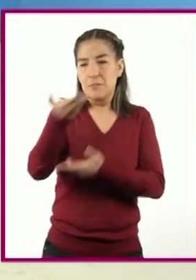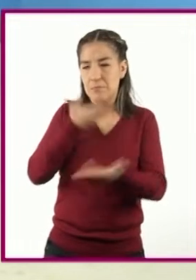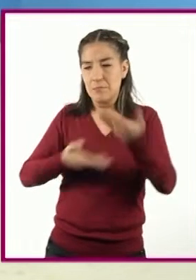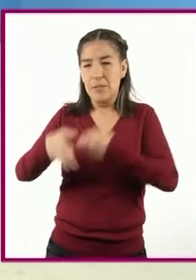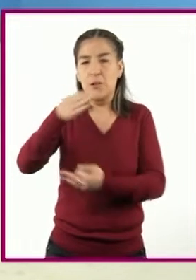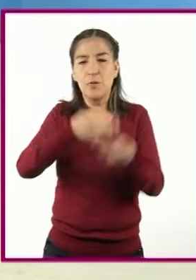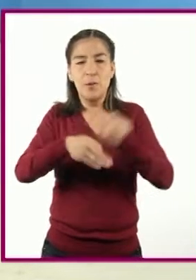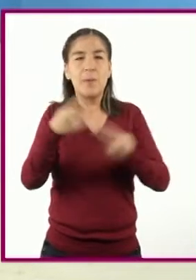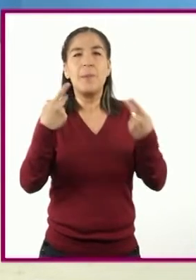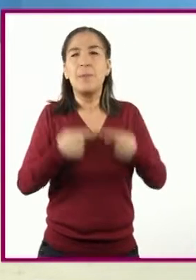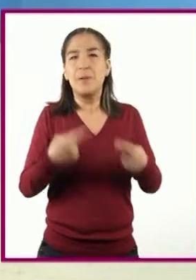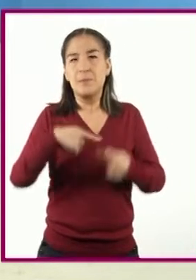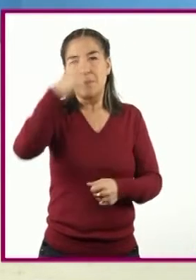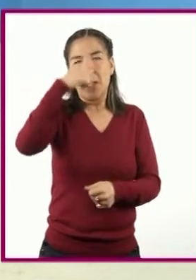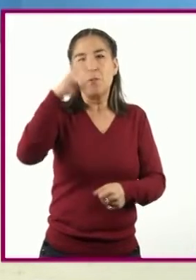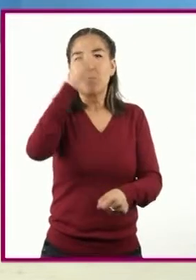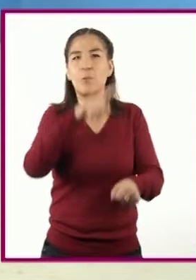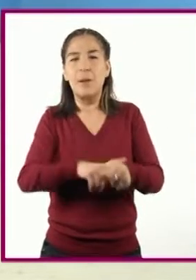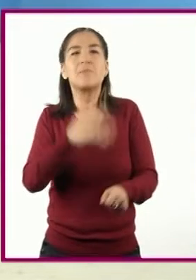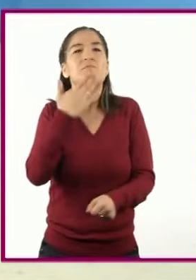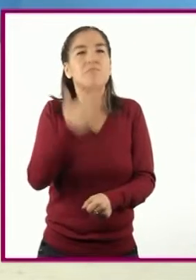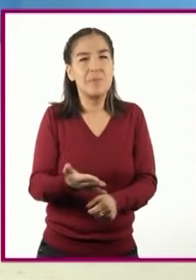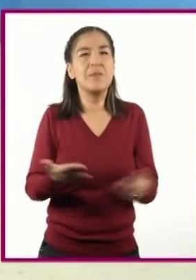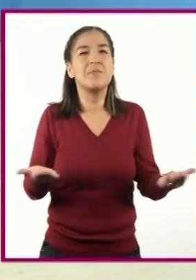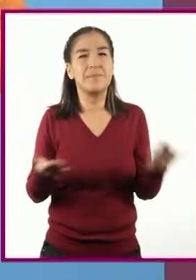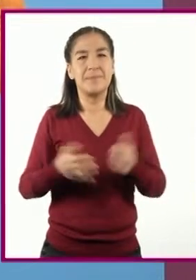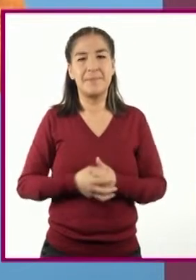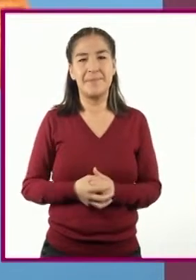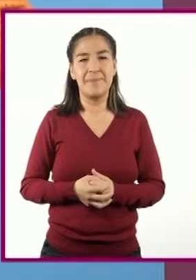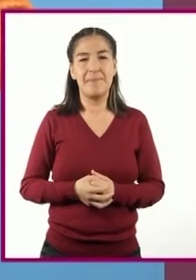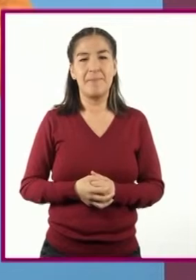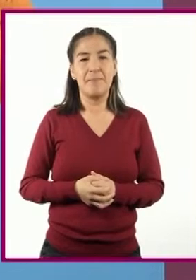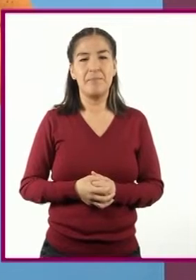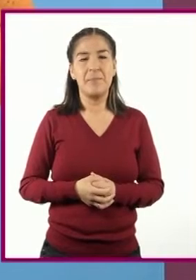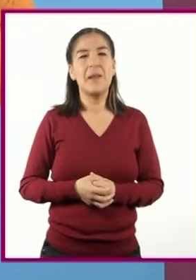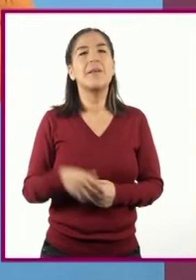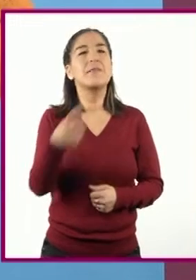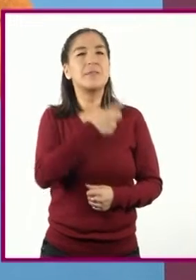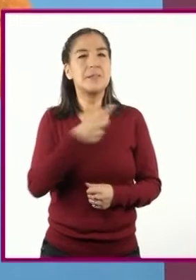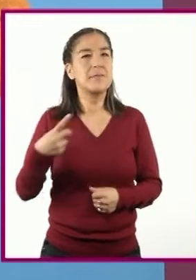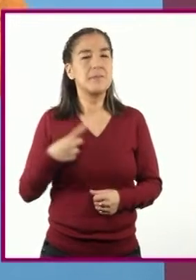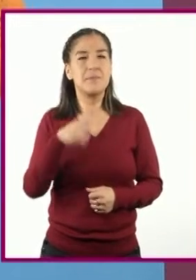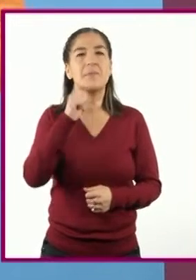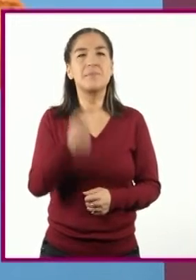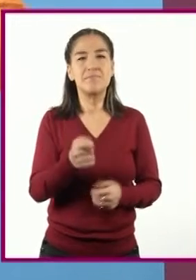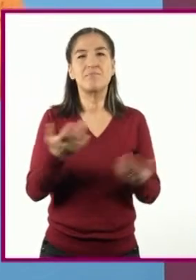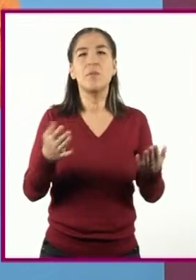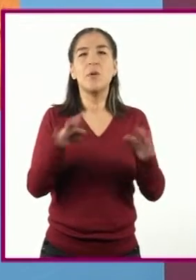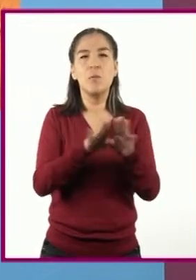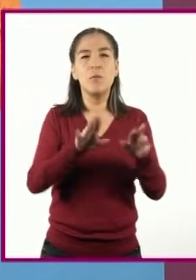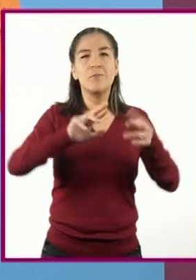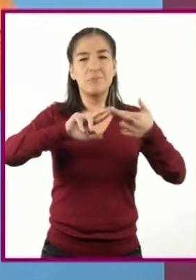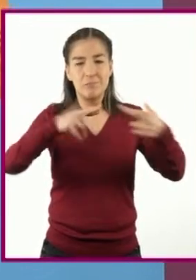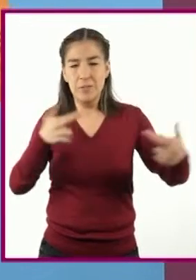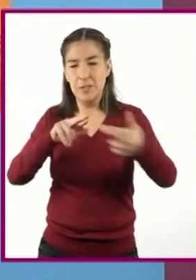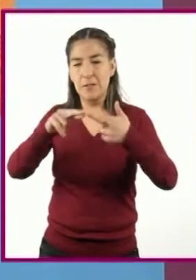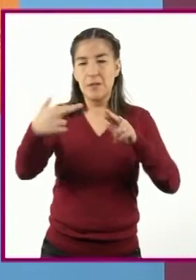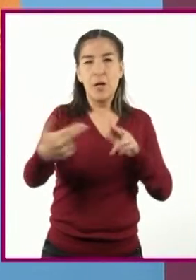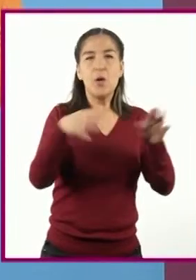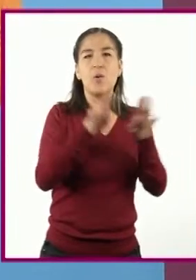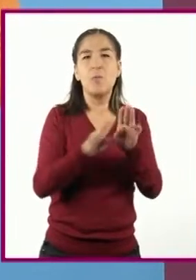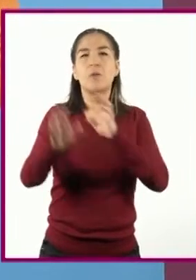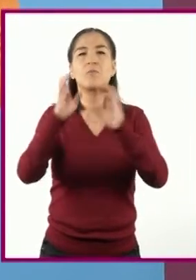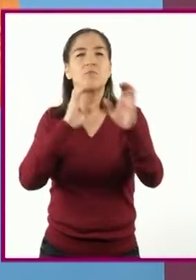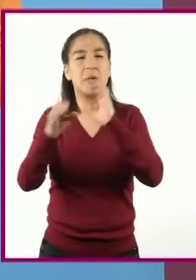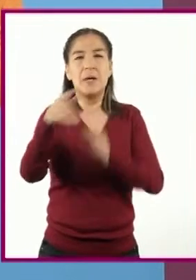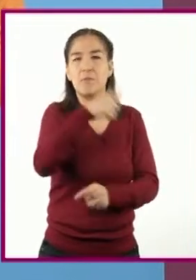la interculturalidad esté presente? Deben existir relaciones de intercambio y